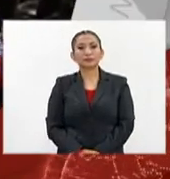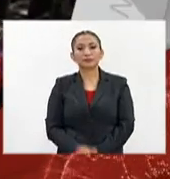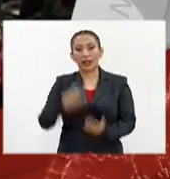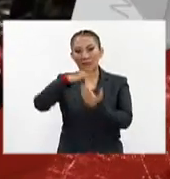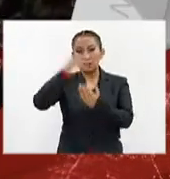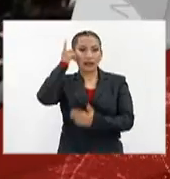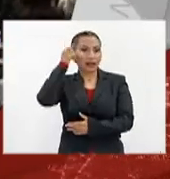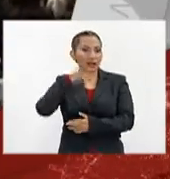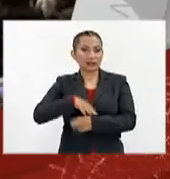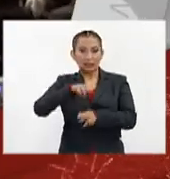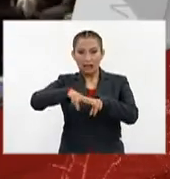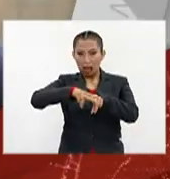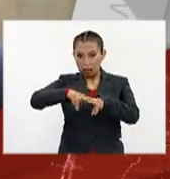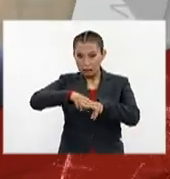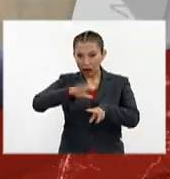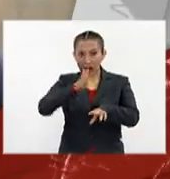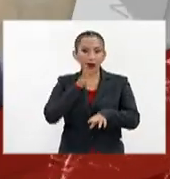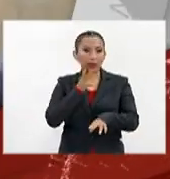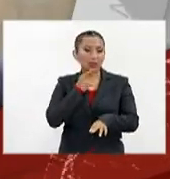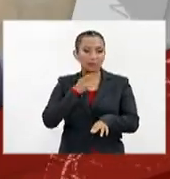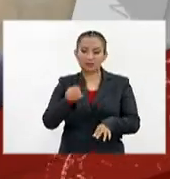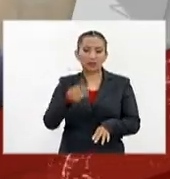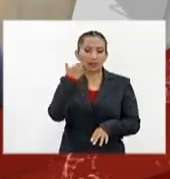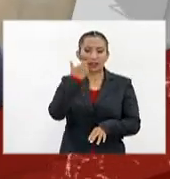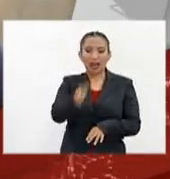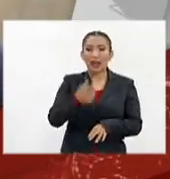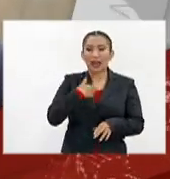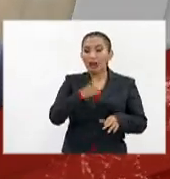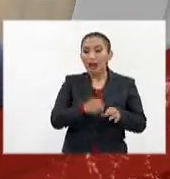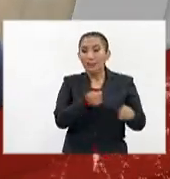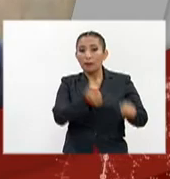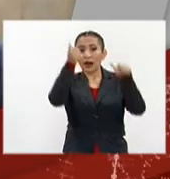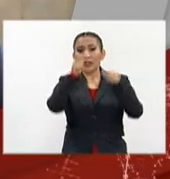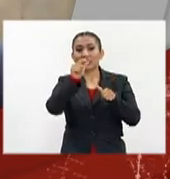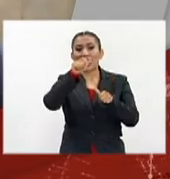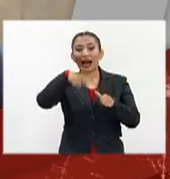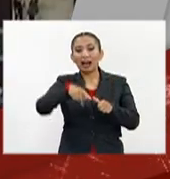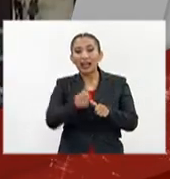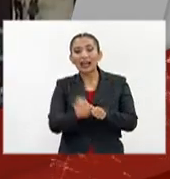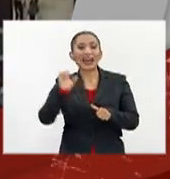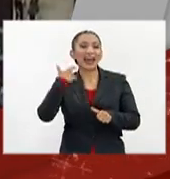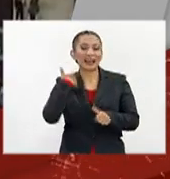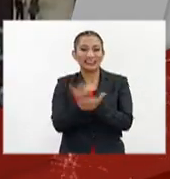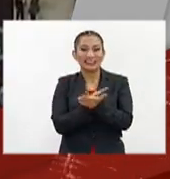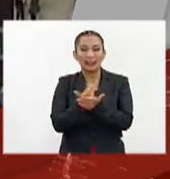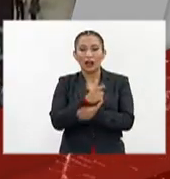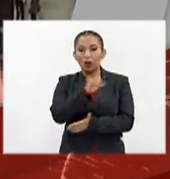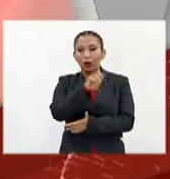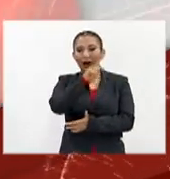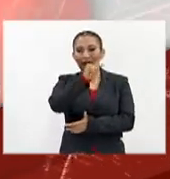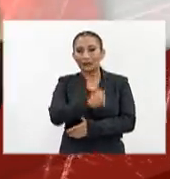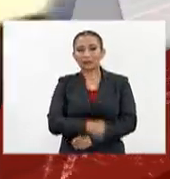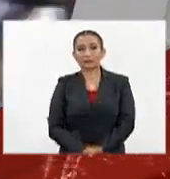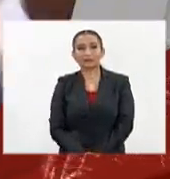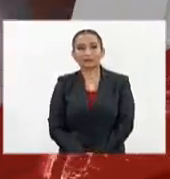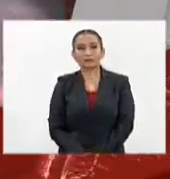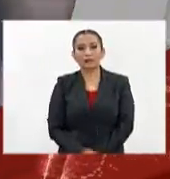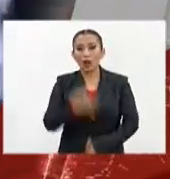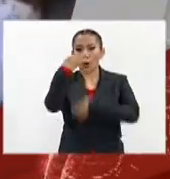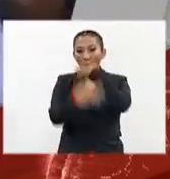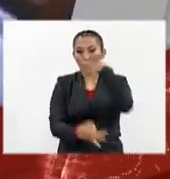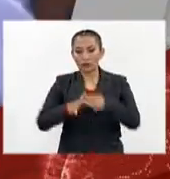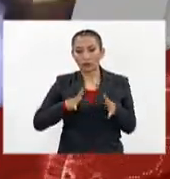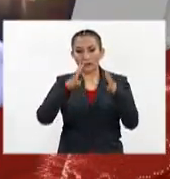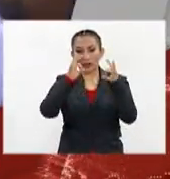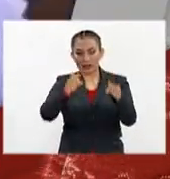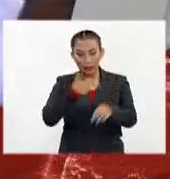mesa directiva de San Lázaro desecha llevar al Pleno el desafuero de Tarek Abdalá, ex tesorero de Duarte. Un juez